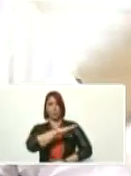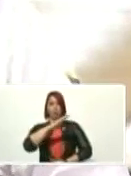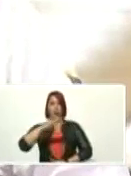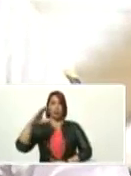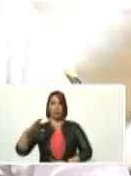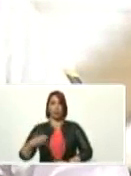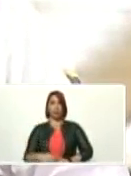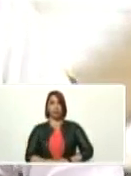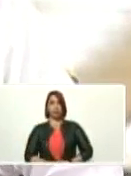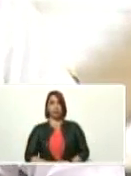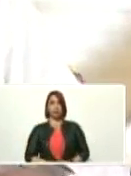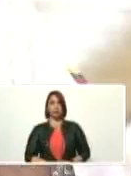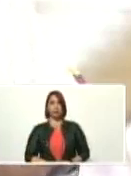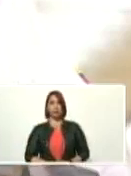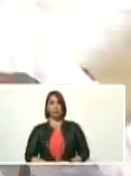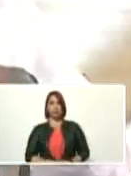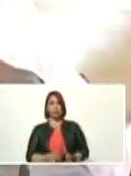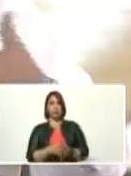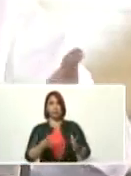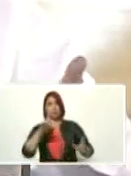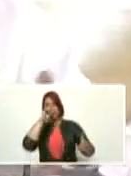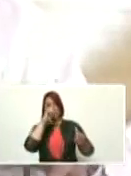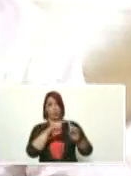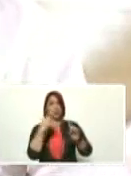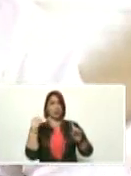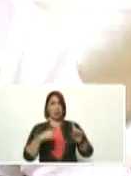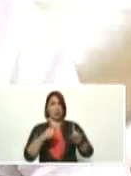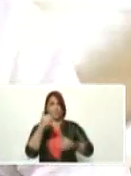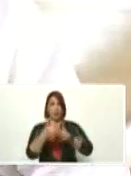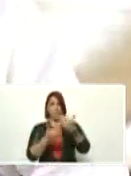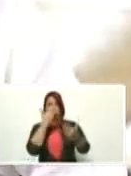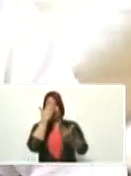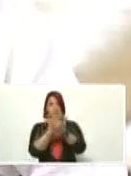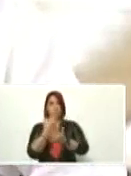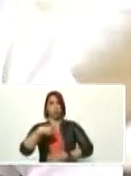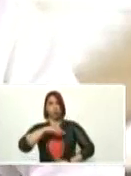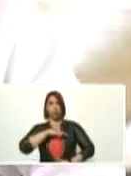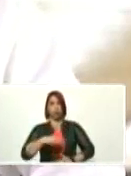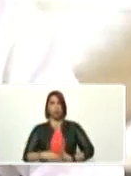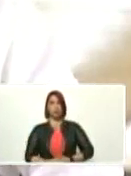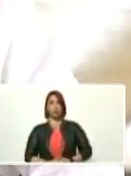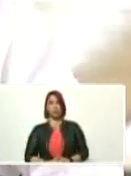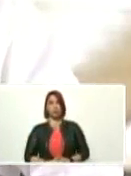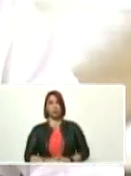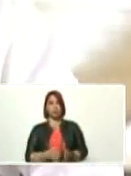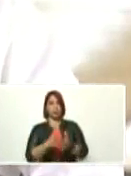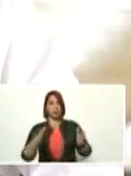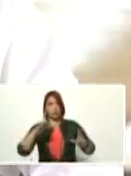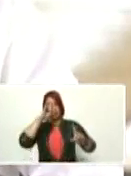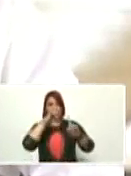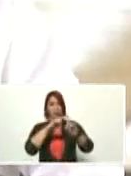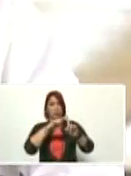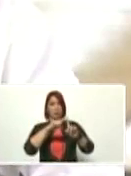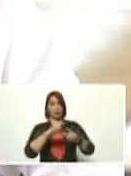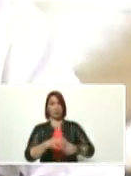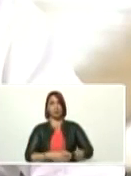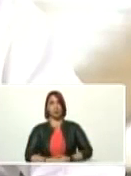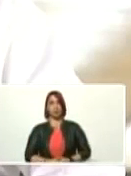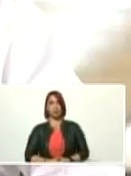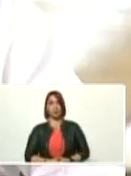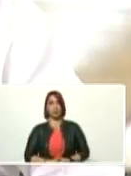Caribe. Grandes retos tenemos hacia adelante nosotros. Grandes retos, de verdad.